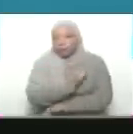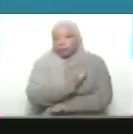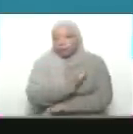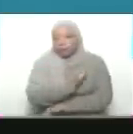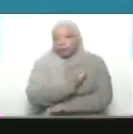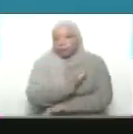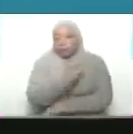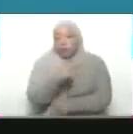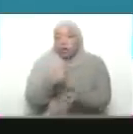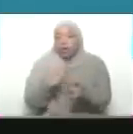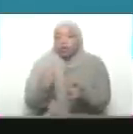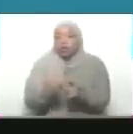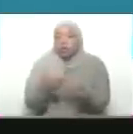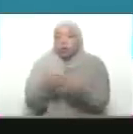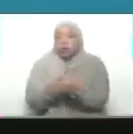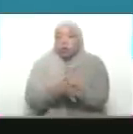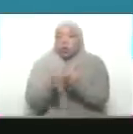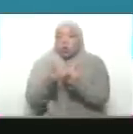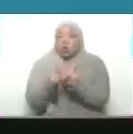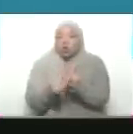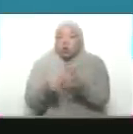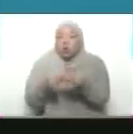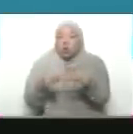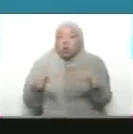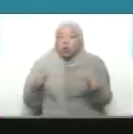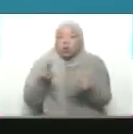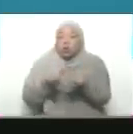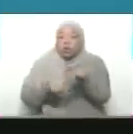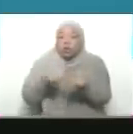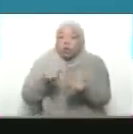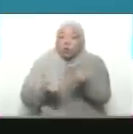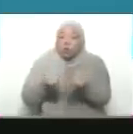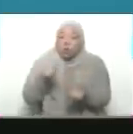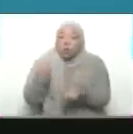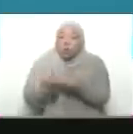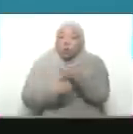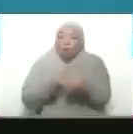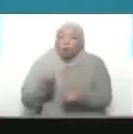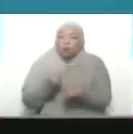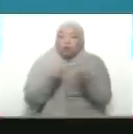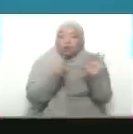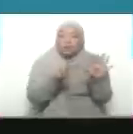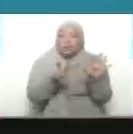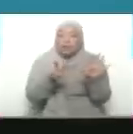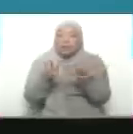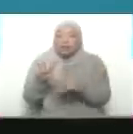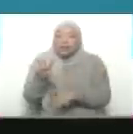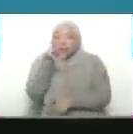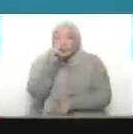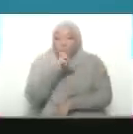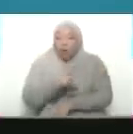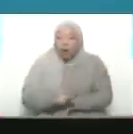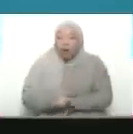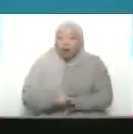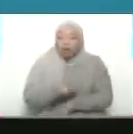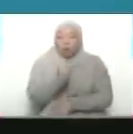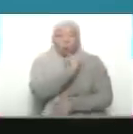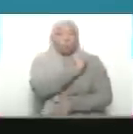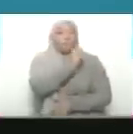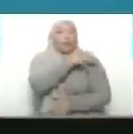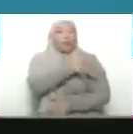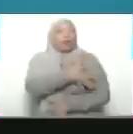territorio Cómo se saqueó su territorio y como durante 75 años el pueblo